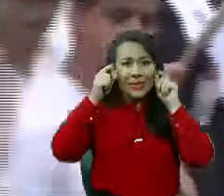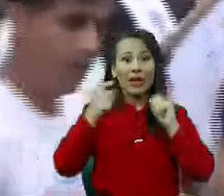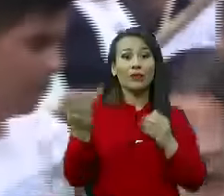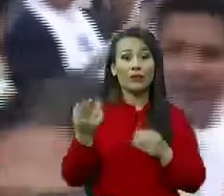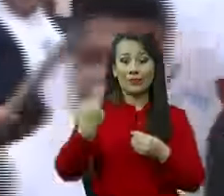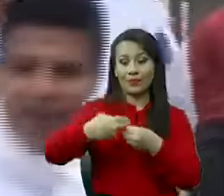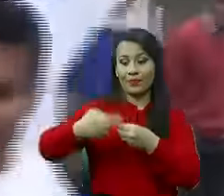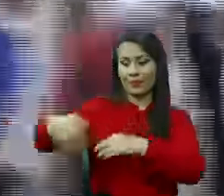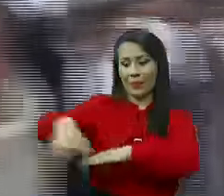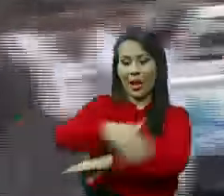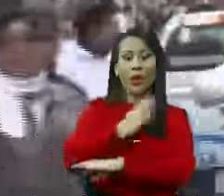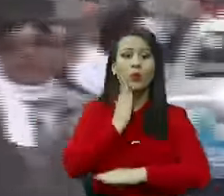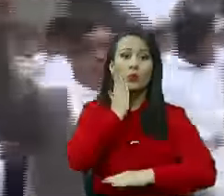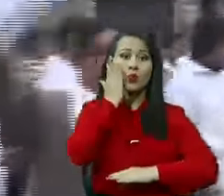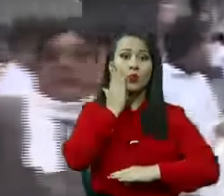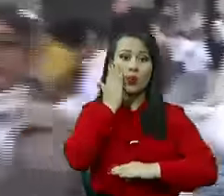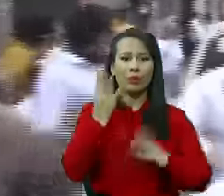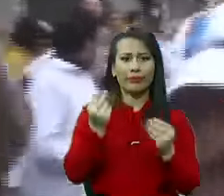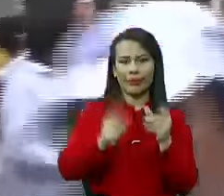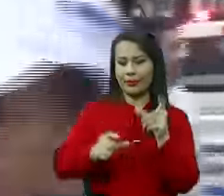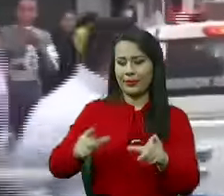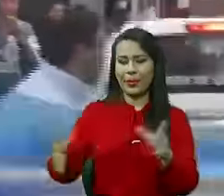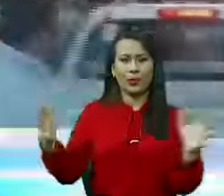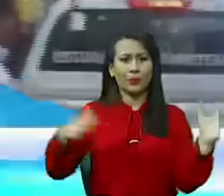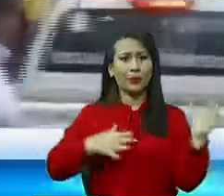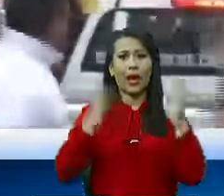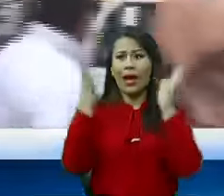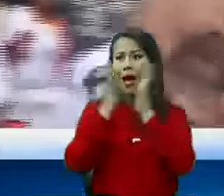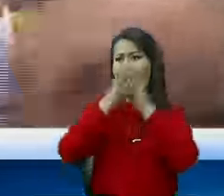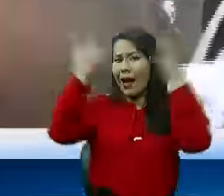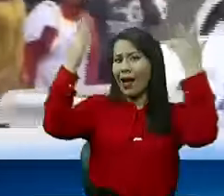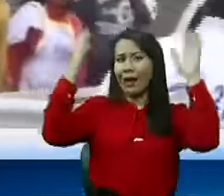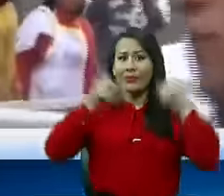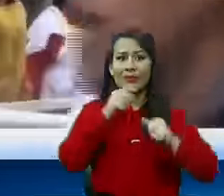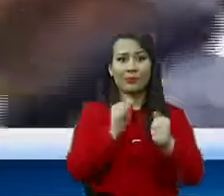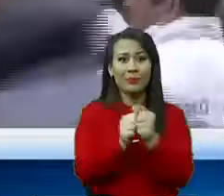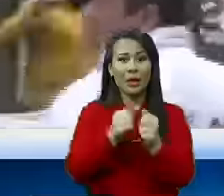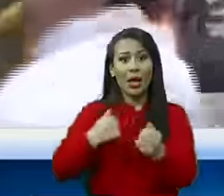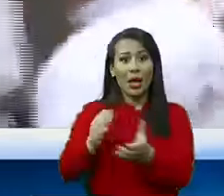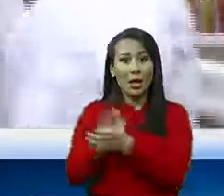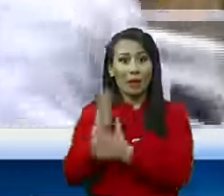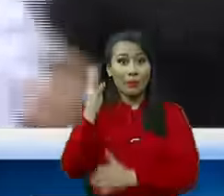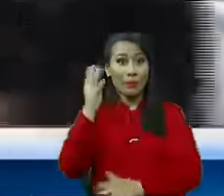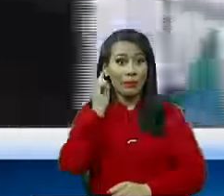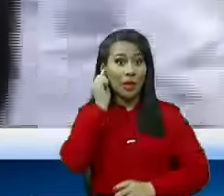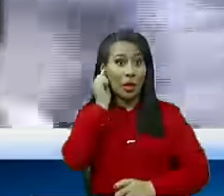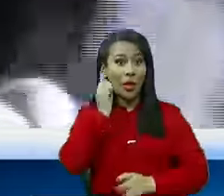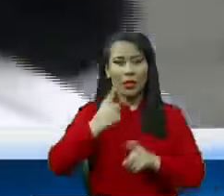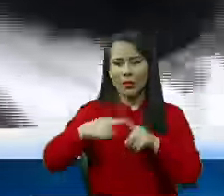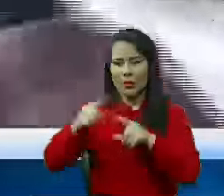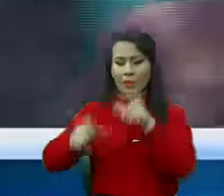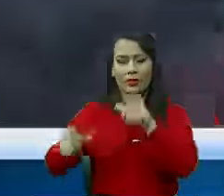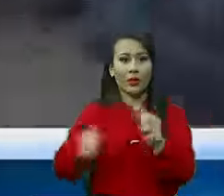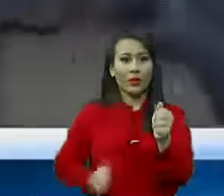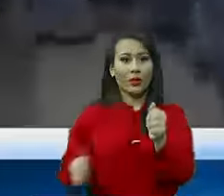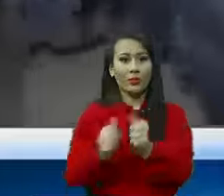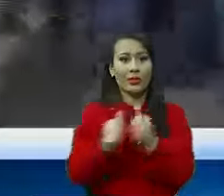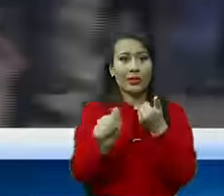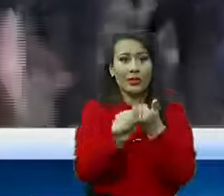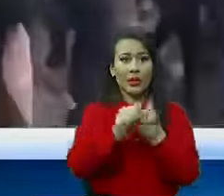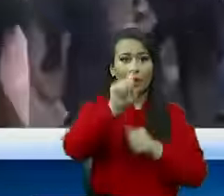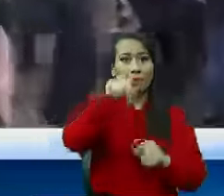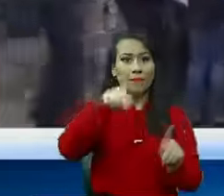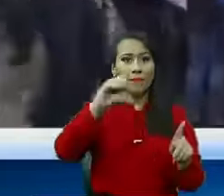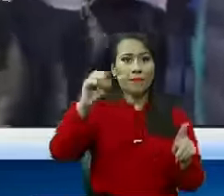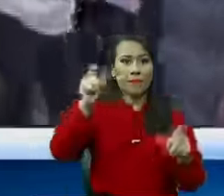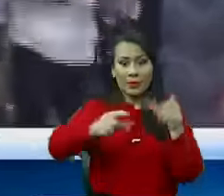principales calles de tulcán a su paso la ciudadanía miraba y aplaudía al candidato quien junto a su esposa y a varios de susco de arios llegaron hasta donde un aproximado de 1